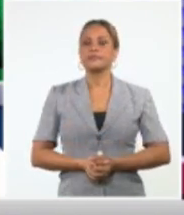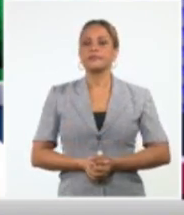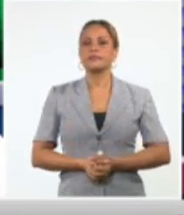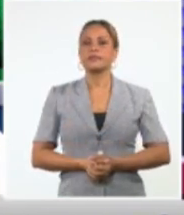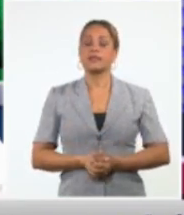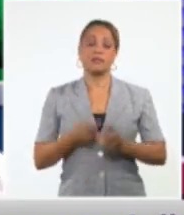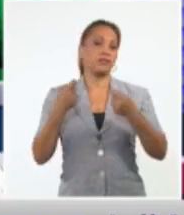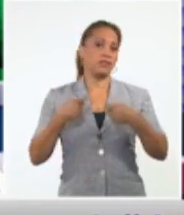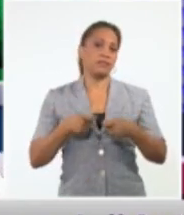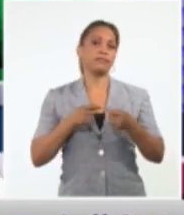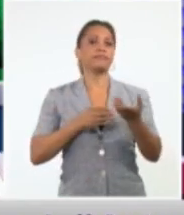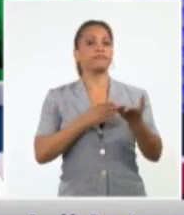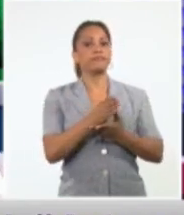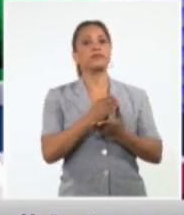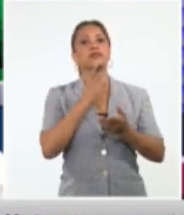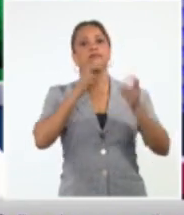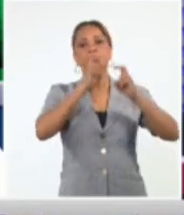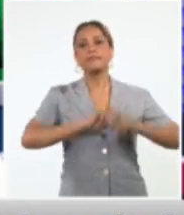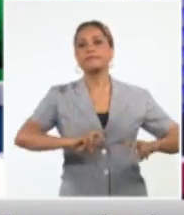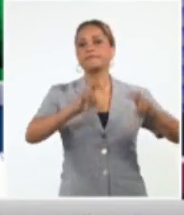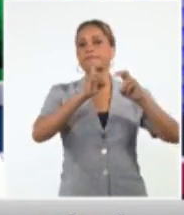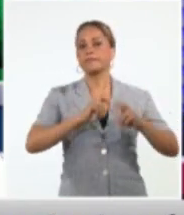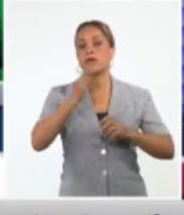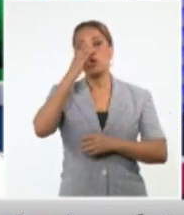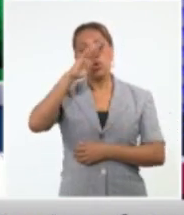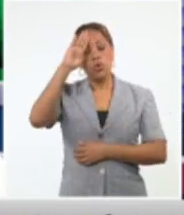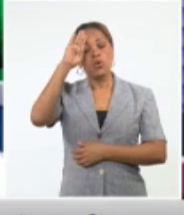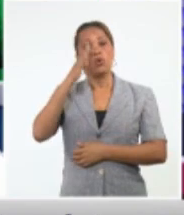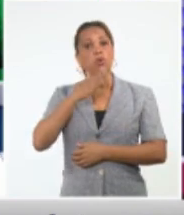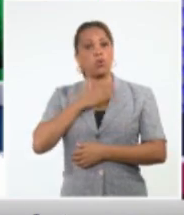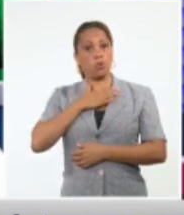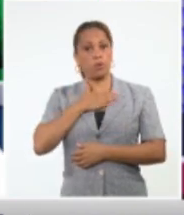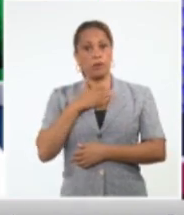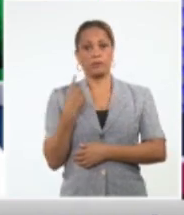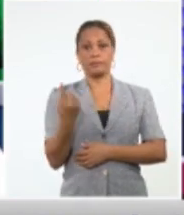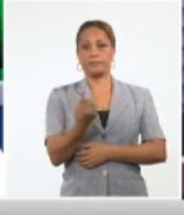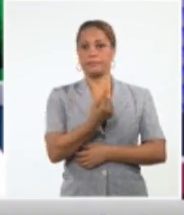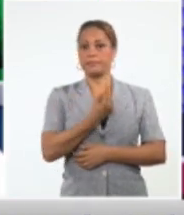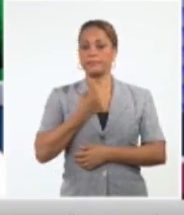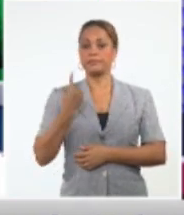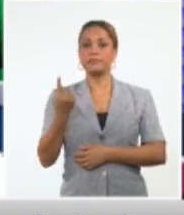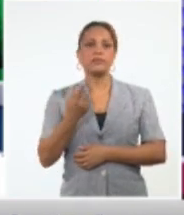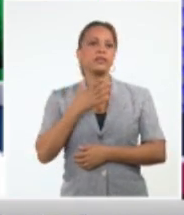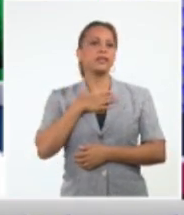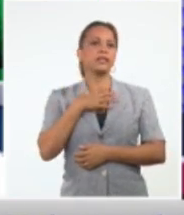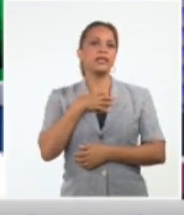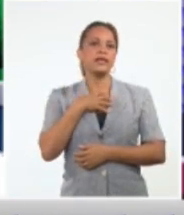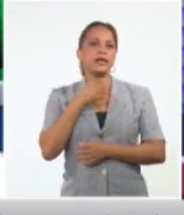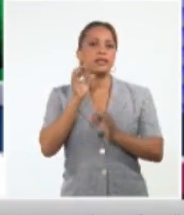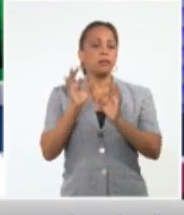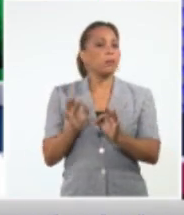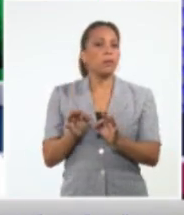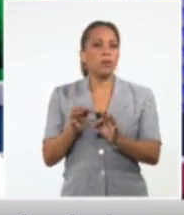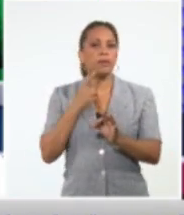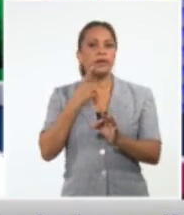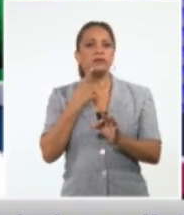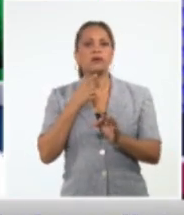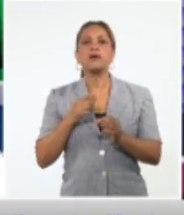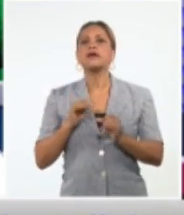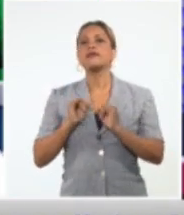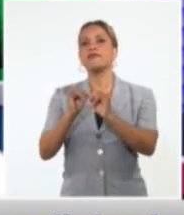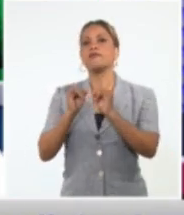que se están realizando. Y Cuba, y me corresponde en este momento hacer la información